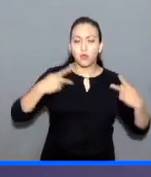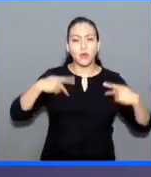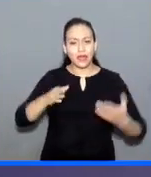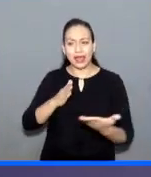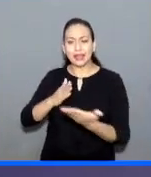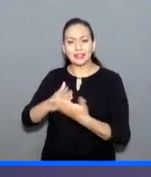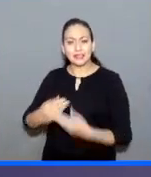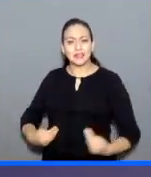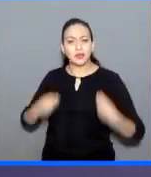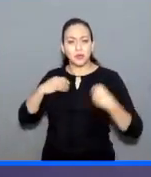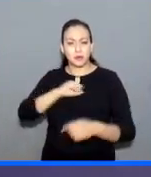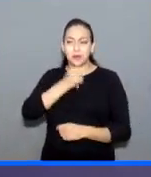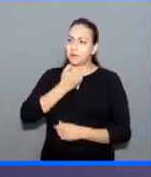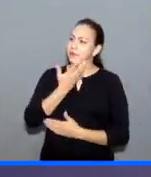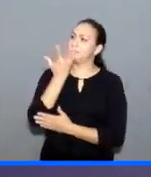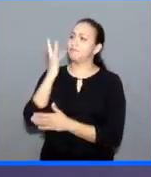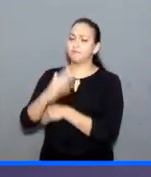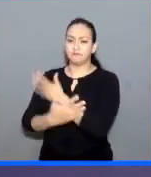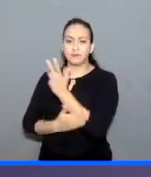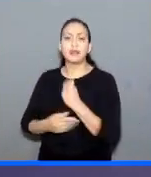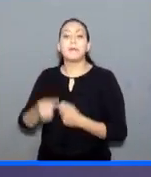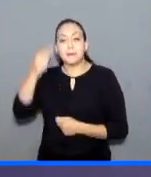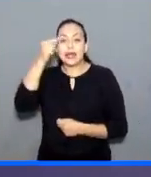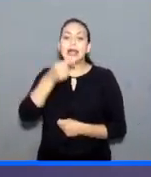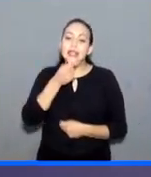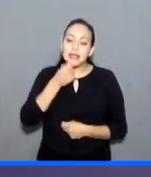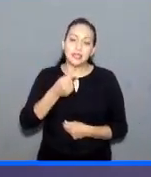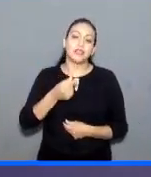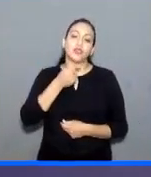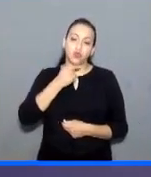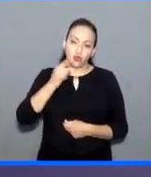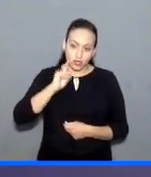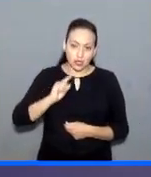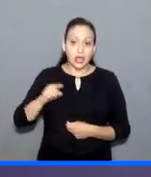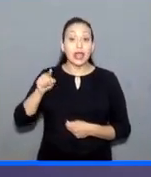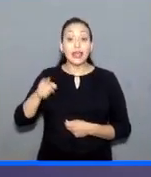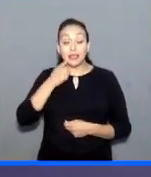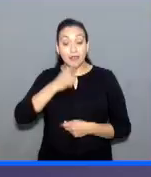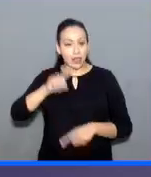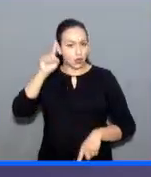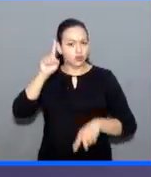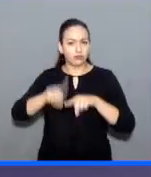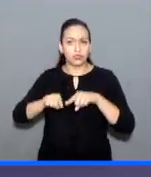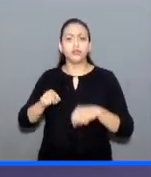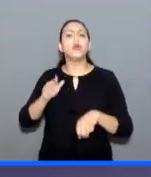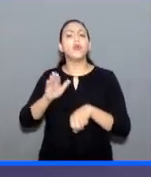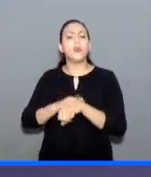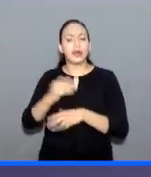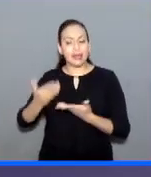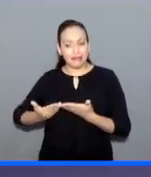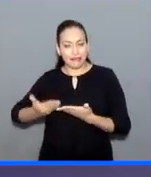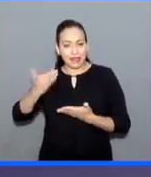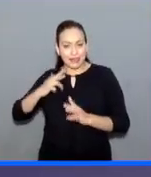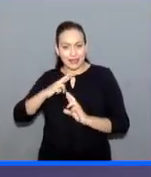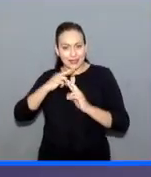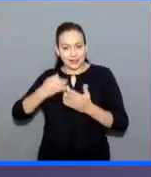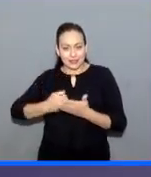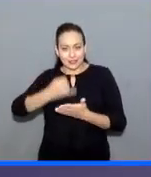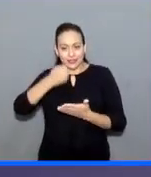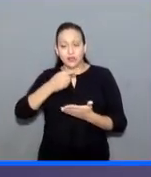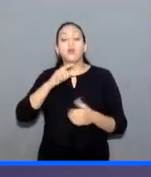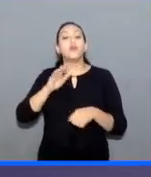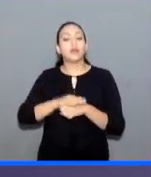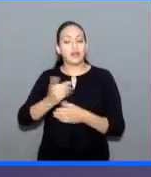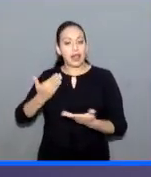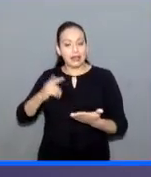para niñas y niños. El juzgador levantó la suspensión decretada anteriormente con base en la reciente reforma a la Ley de Amparo que